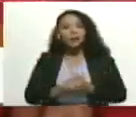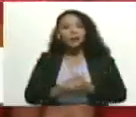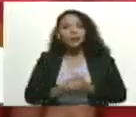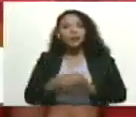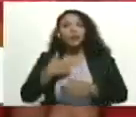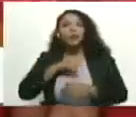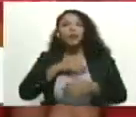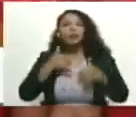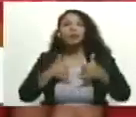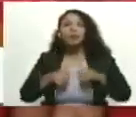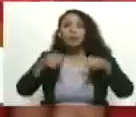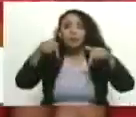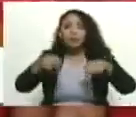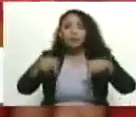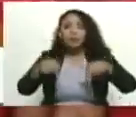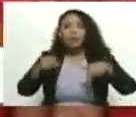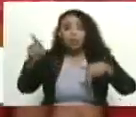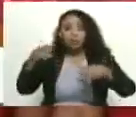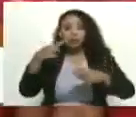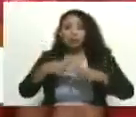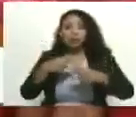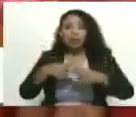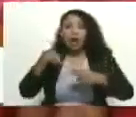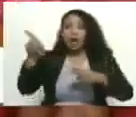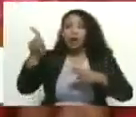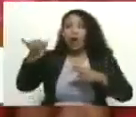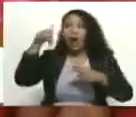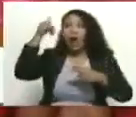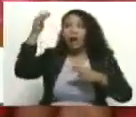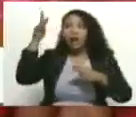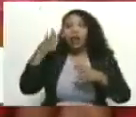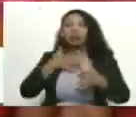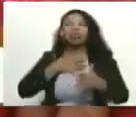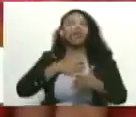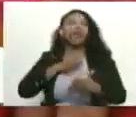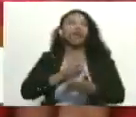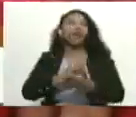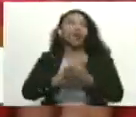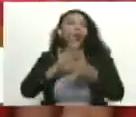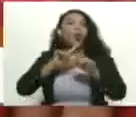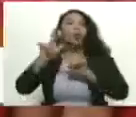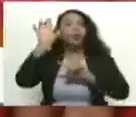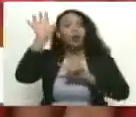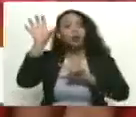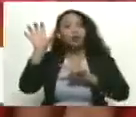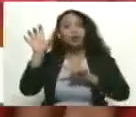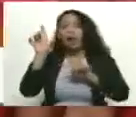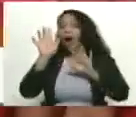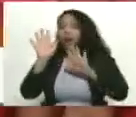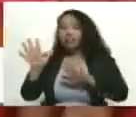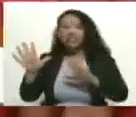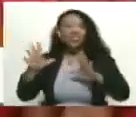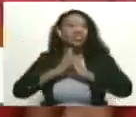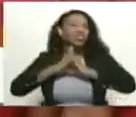Nuestros hijos están aquí, esos corren peligro, los de ellas están afuera muy tranquilos. Y así son